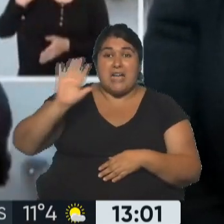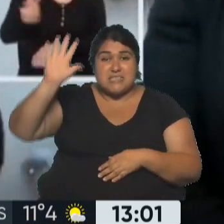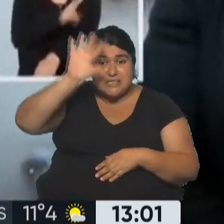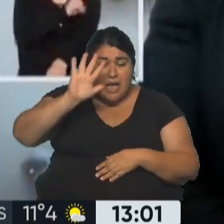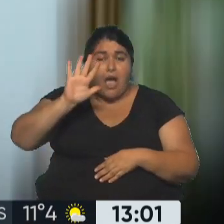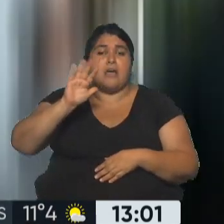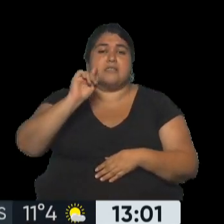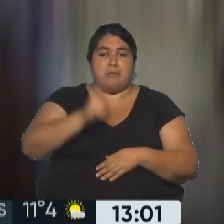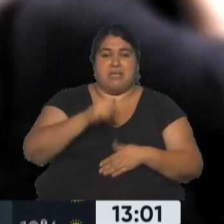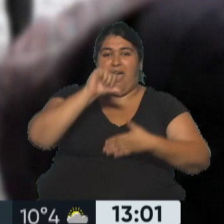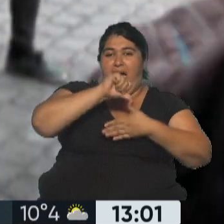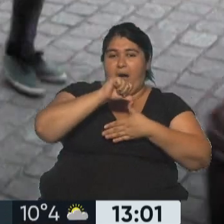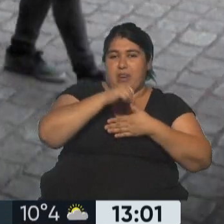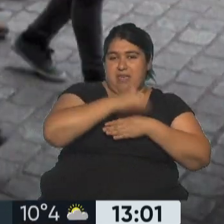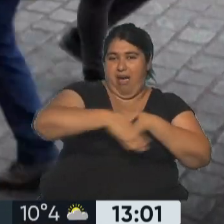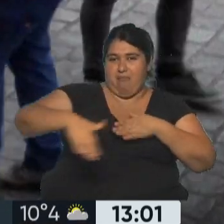con América-Pacífico.